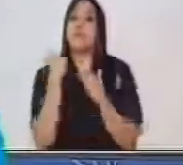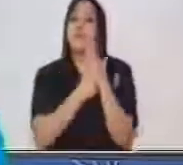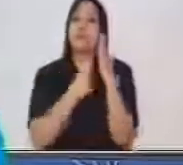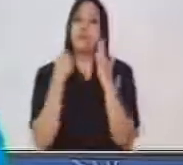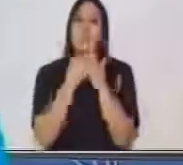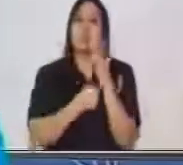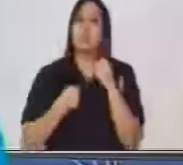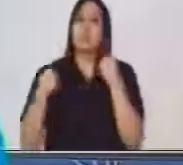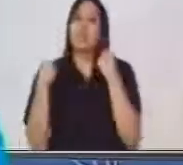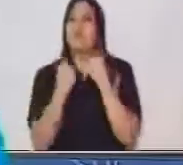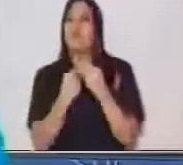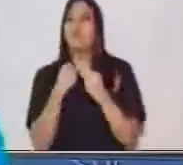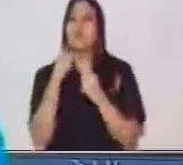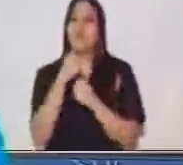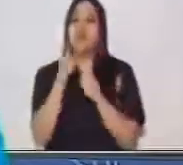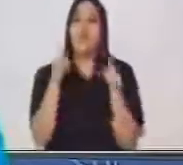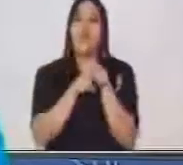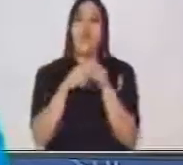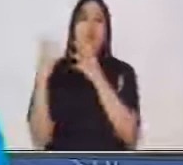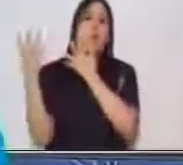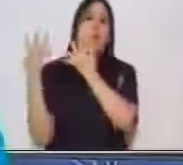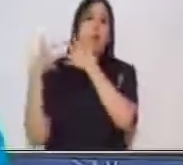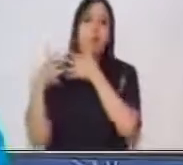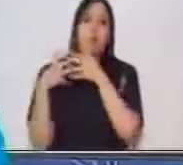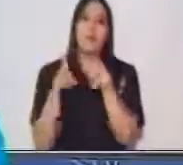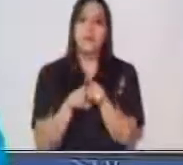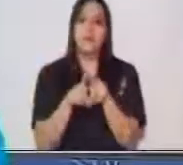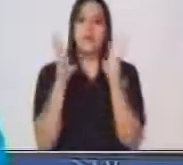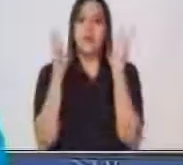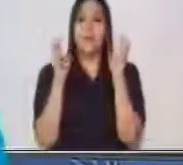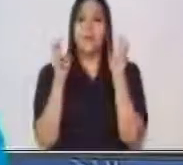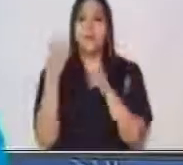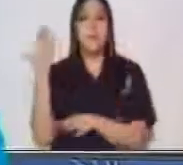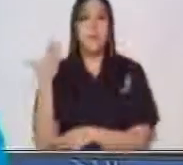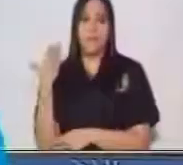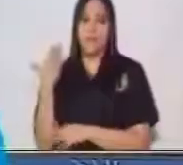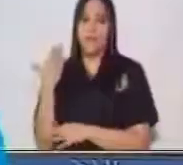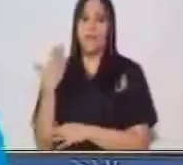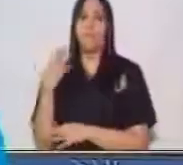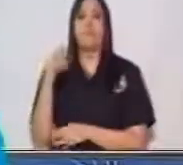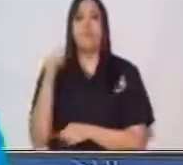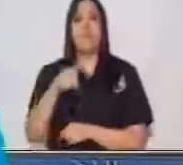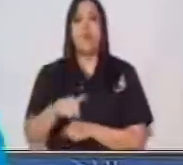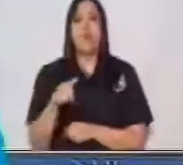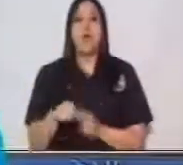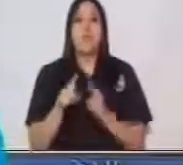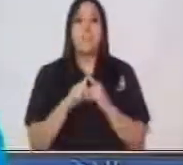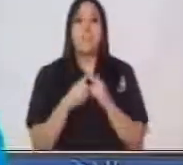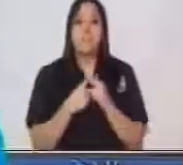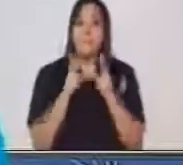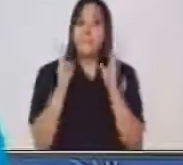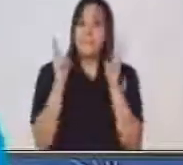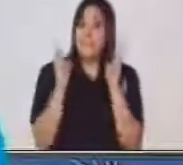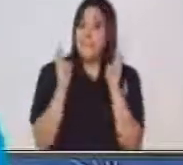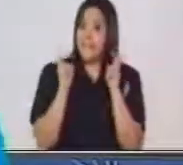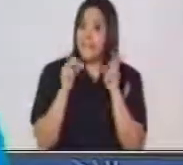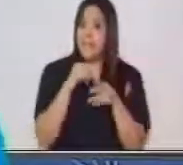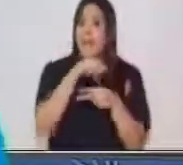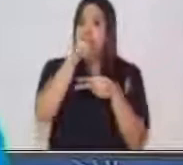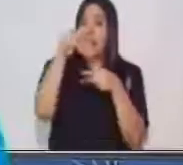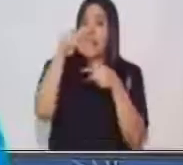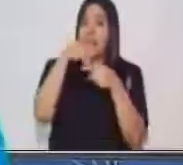porque tienen enlace unos con otros. Entonces, muy bien, para dar inicio a nuestro tema, que es el núcleo